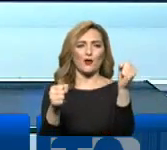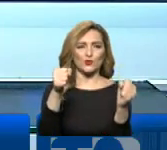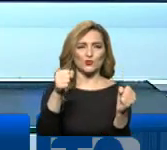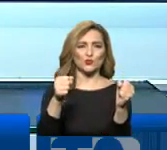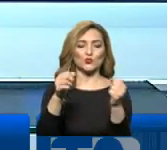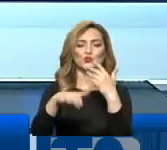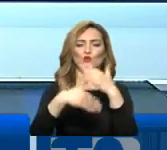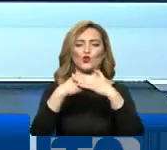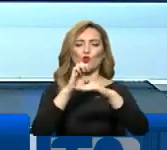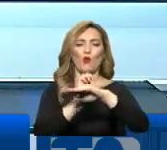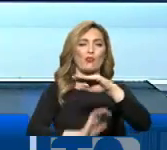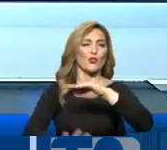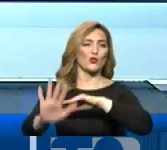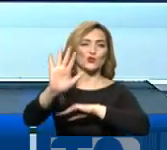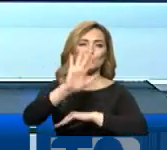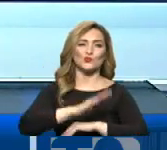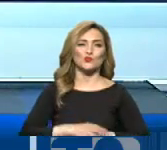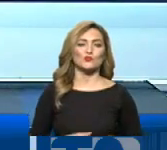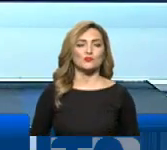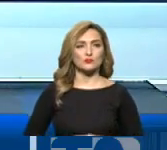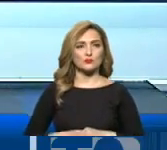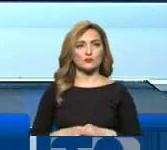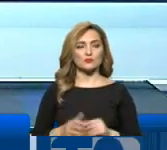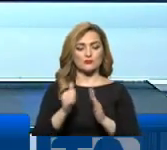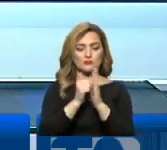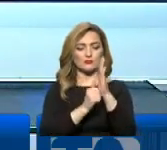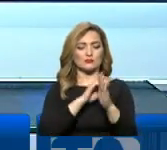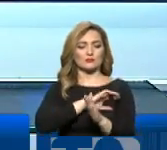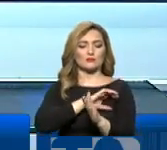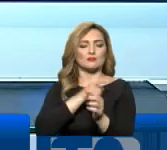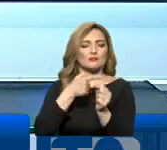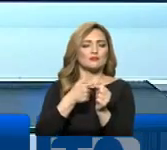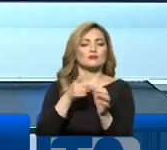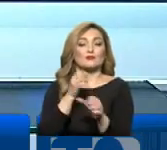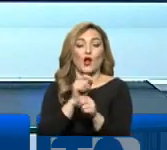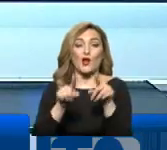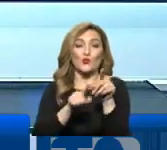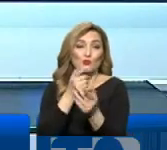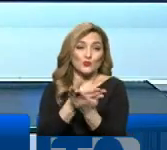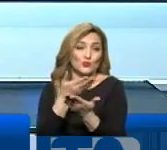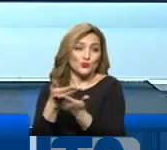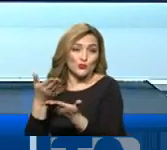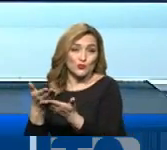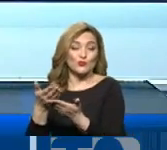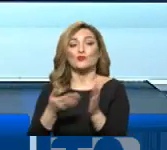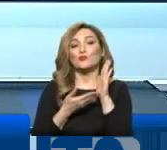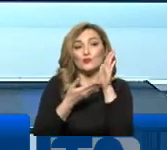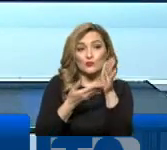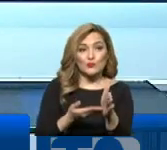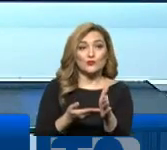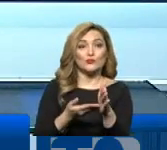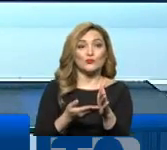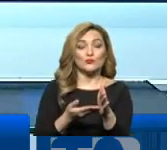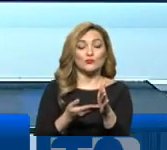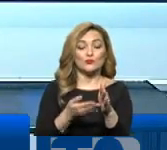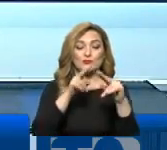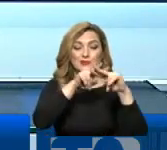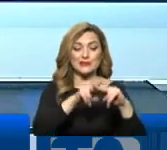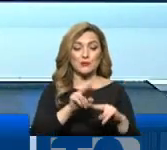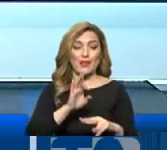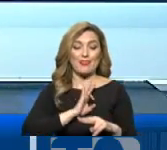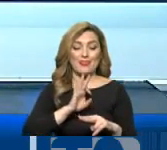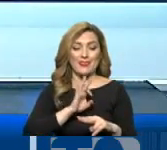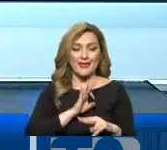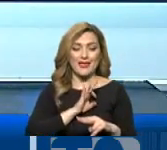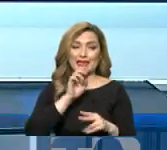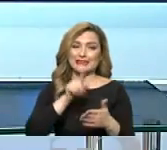en todo el país. Desde la Agencia Metropolitana de Tránsito de Quito se hicieron algunas propuestas, como eliminar la revisión solo